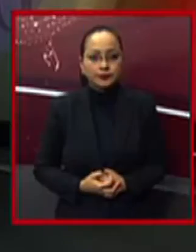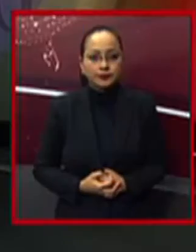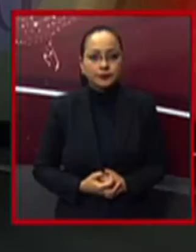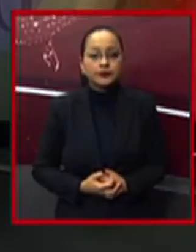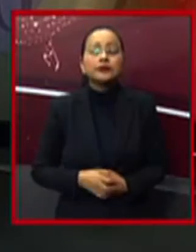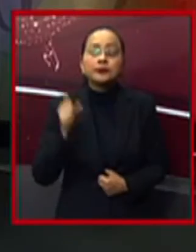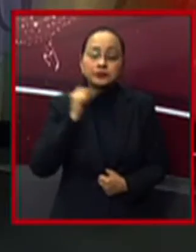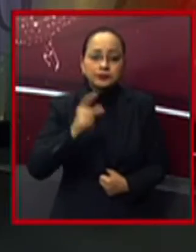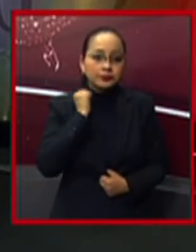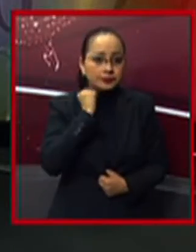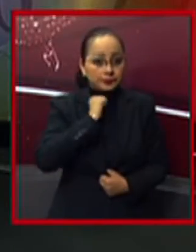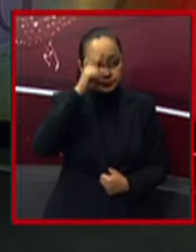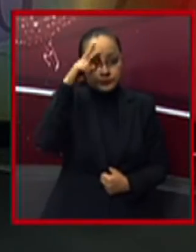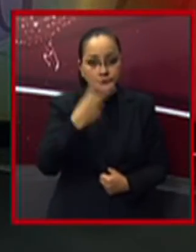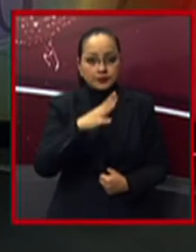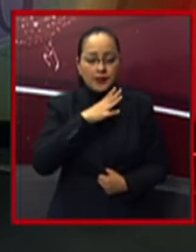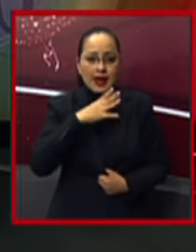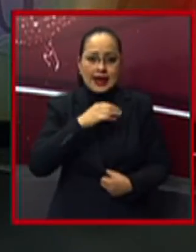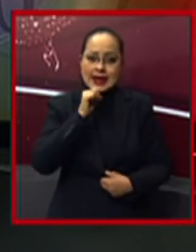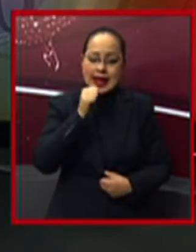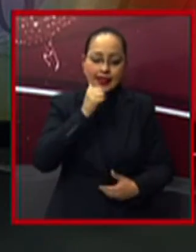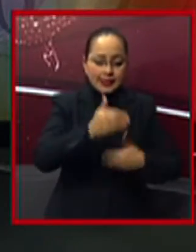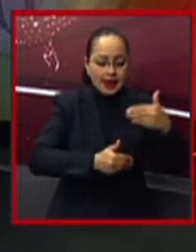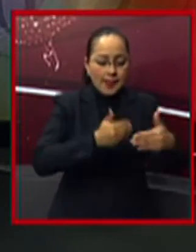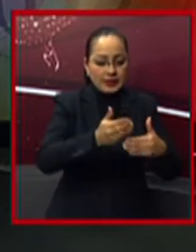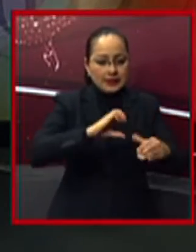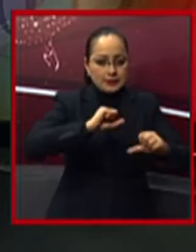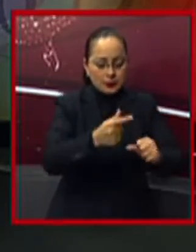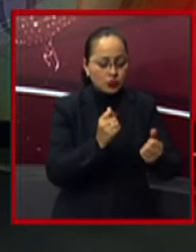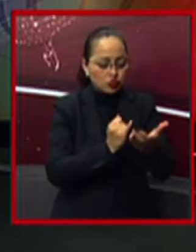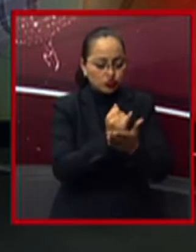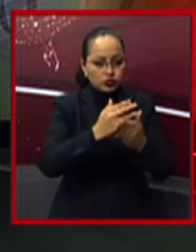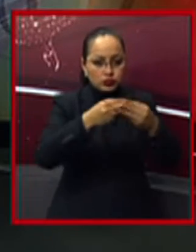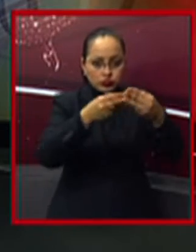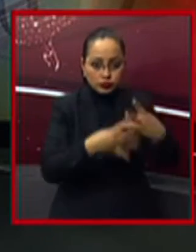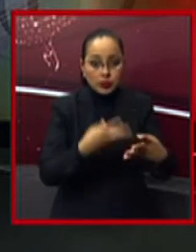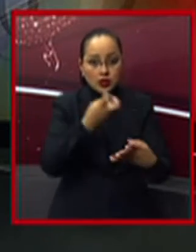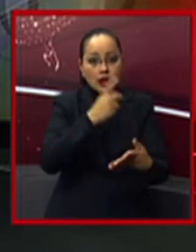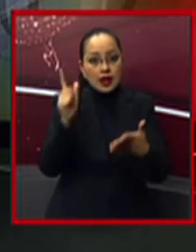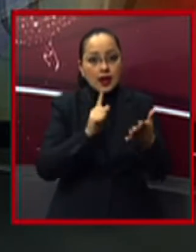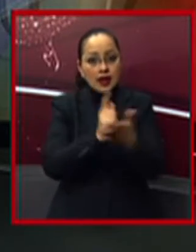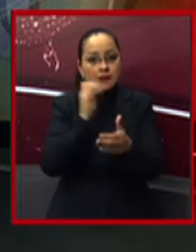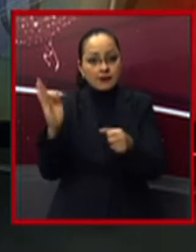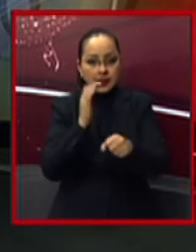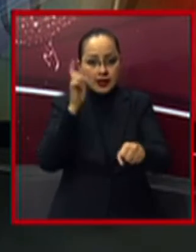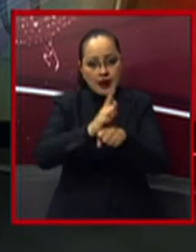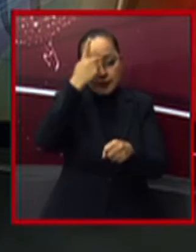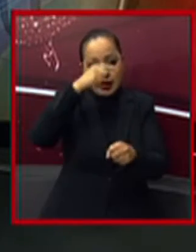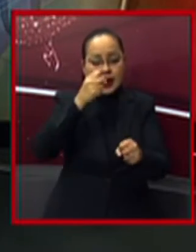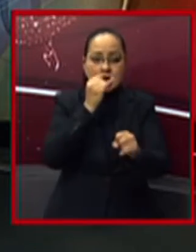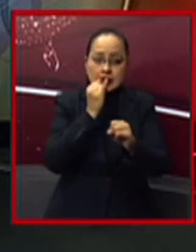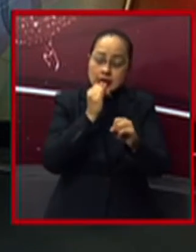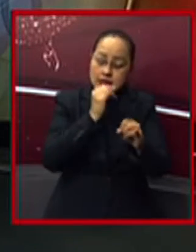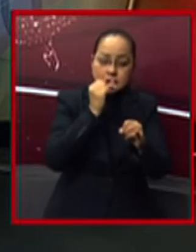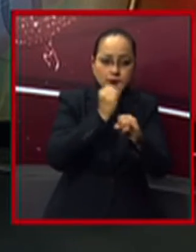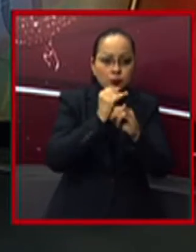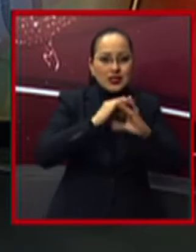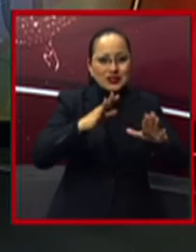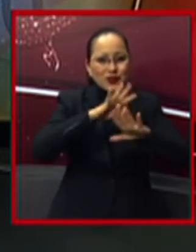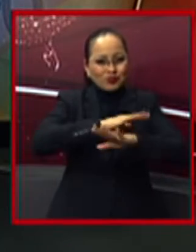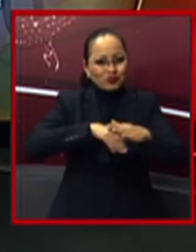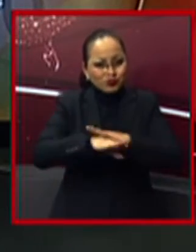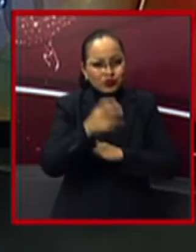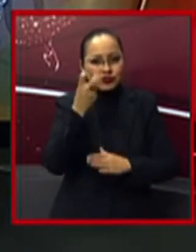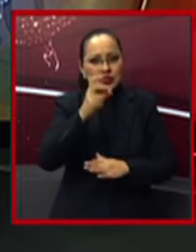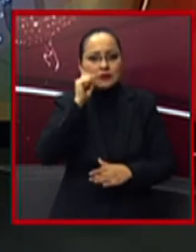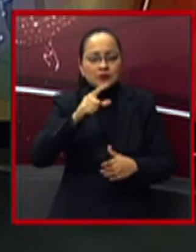También en el Senado se le dispensaron los trámites a la minuta con proyecto de decreto que expide la Ley Federal de Transparencia y Acceso a la Información Pública y se